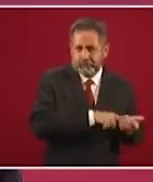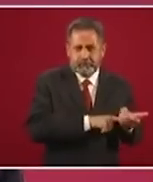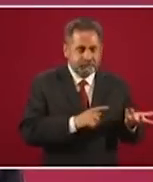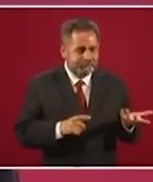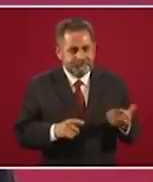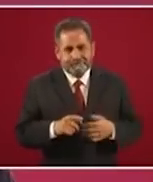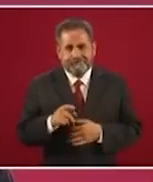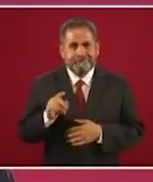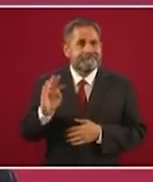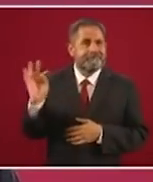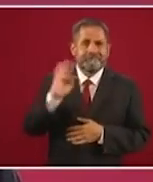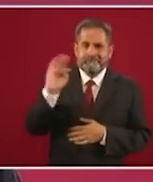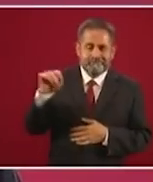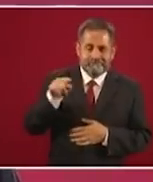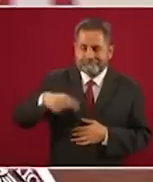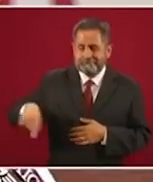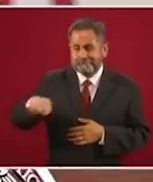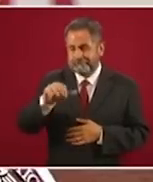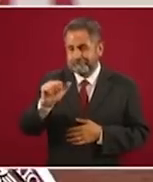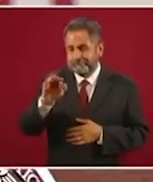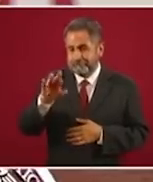se corre el riesgo,